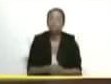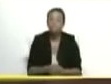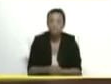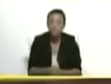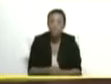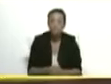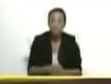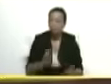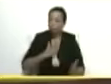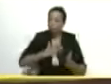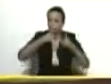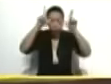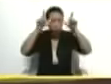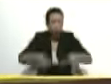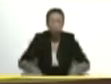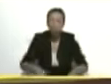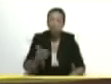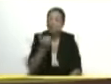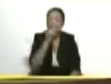De cuerpo presente,